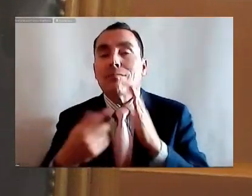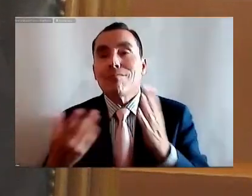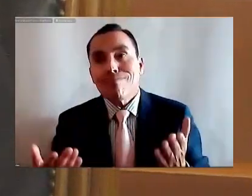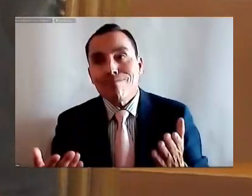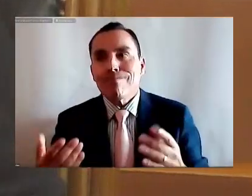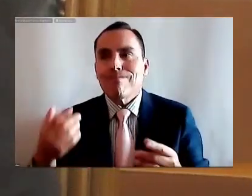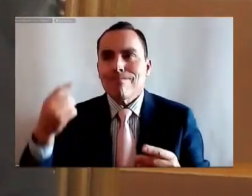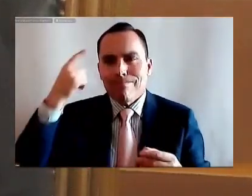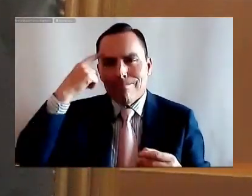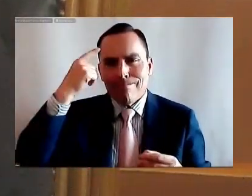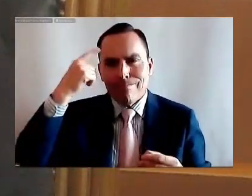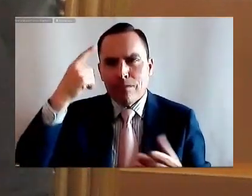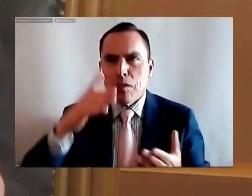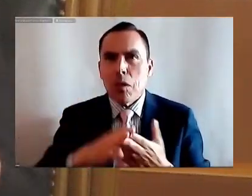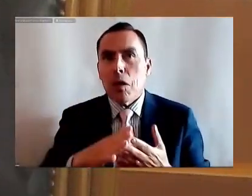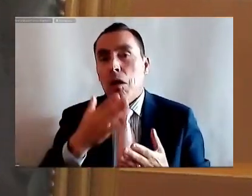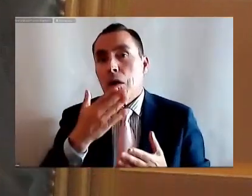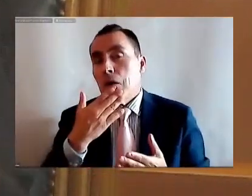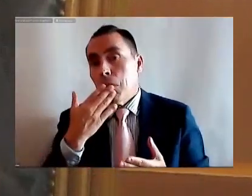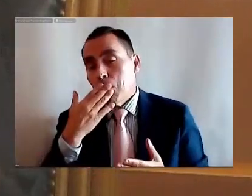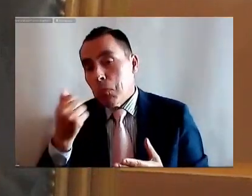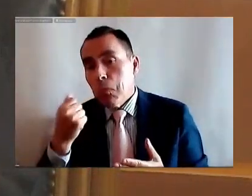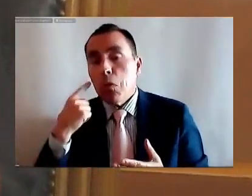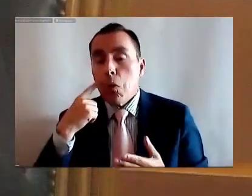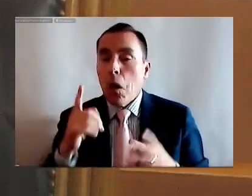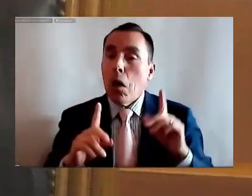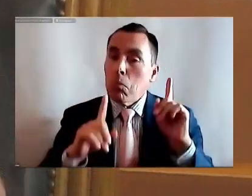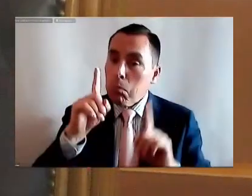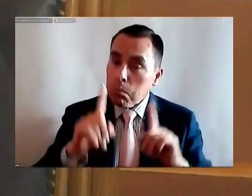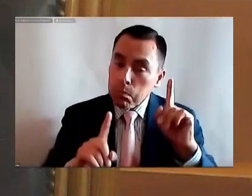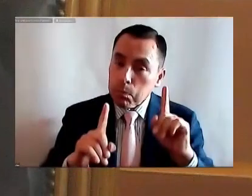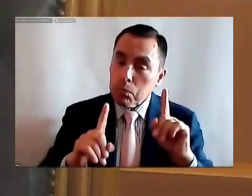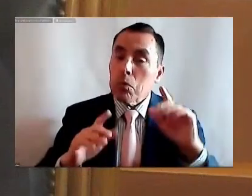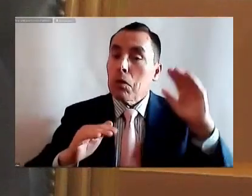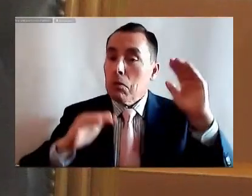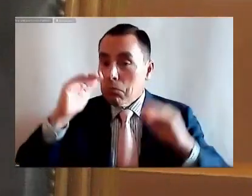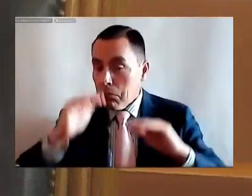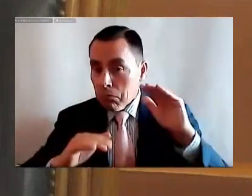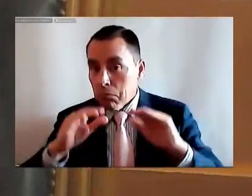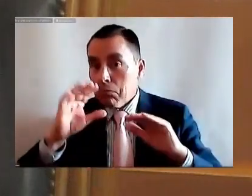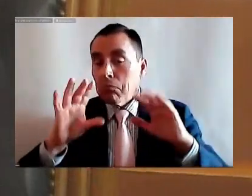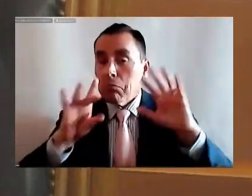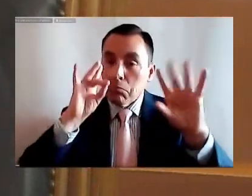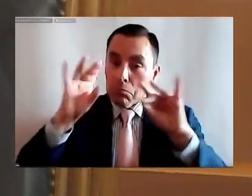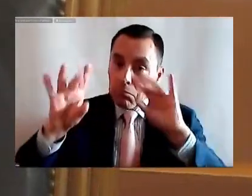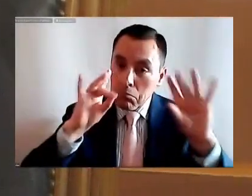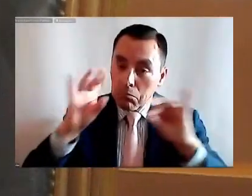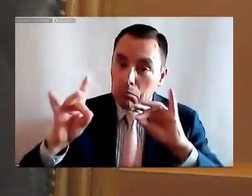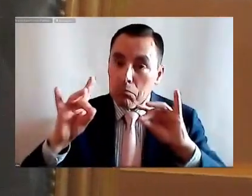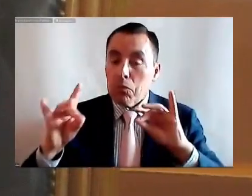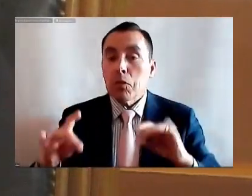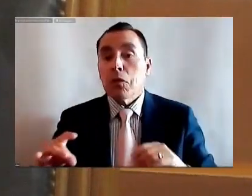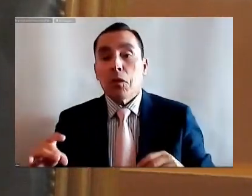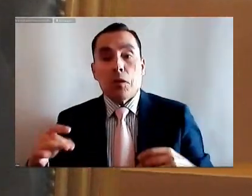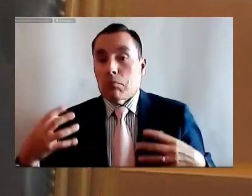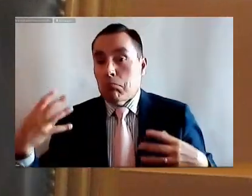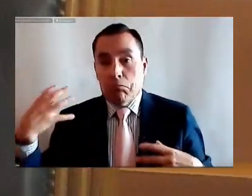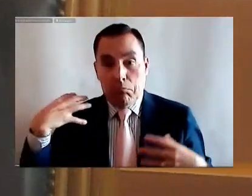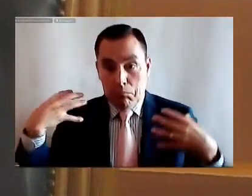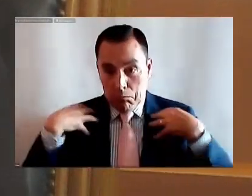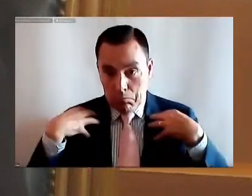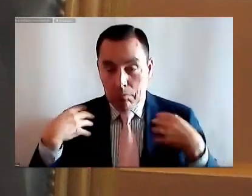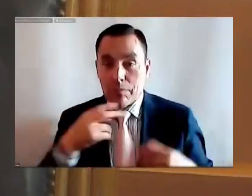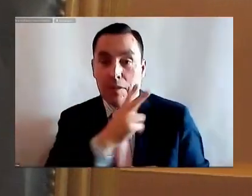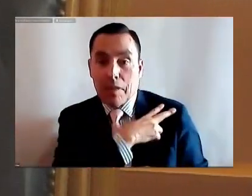a dejarlo como prerrogativa de quien dirige la, del empleador en definitiva, y se